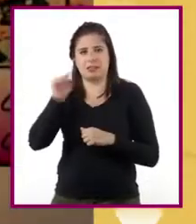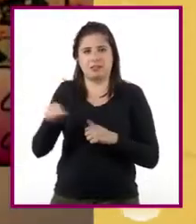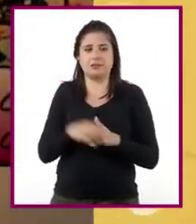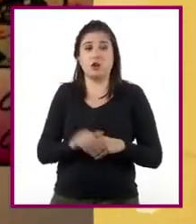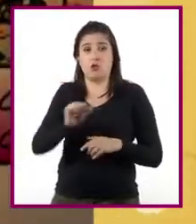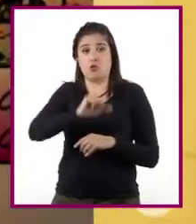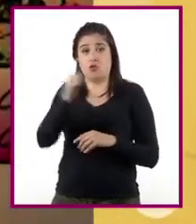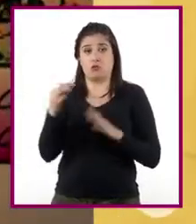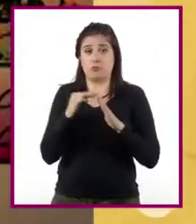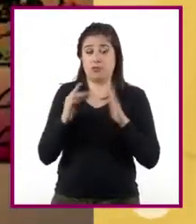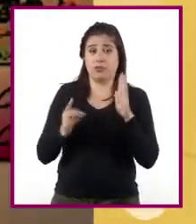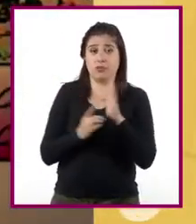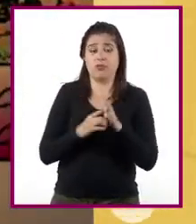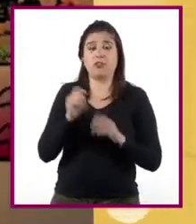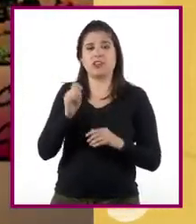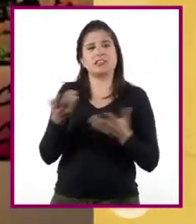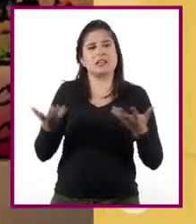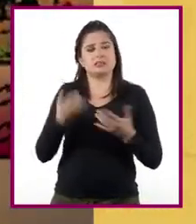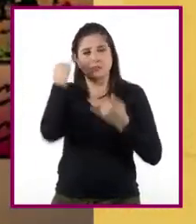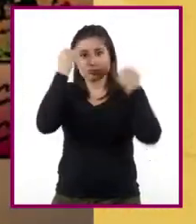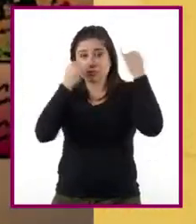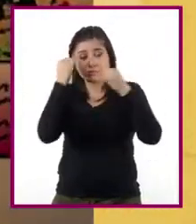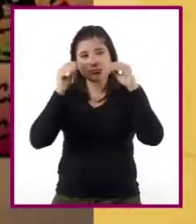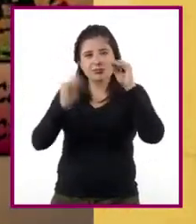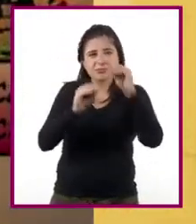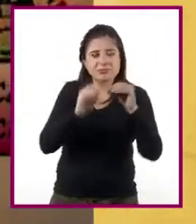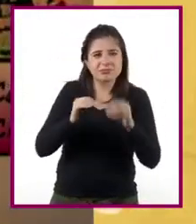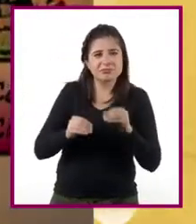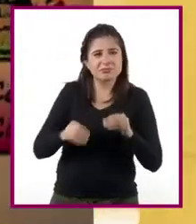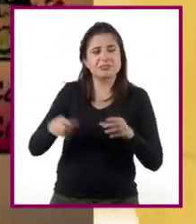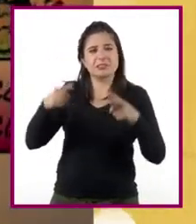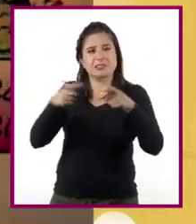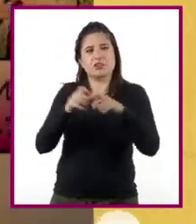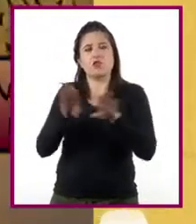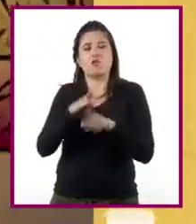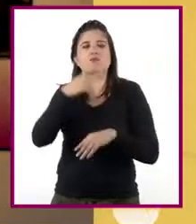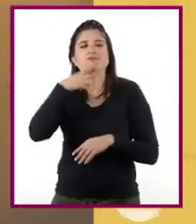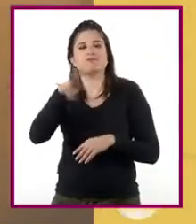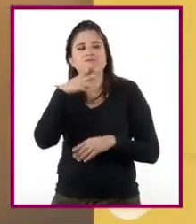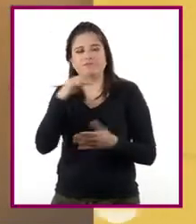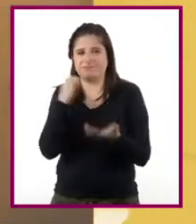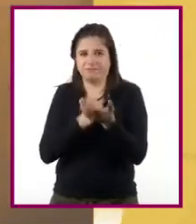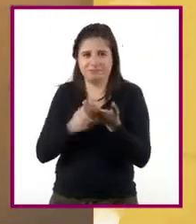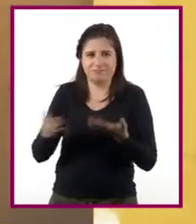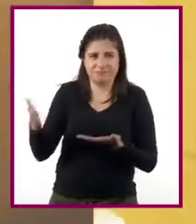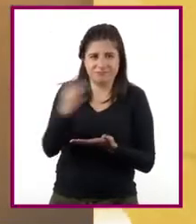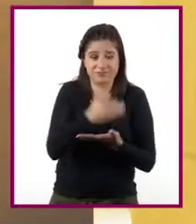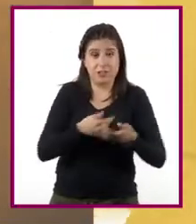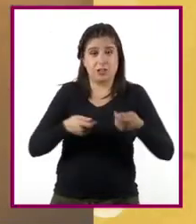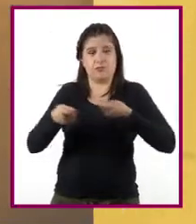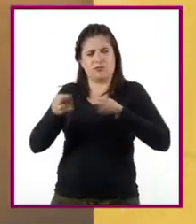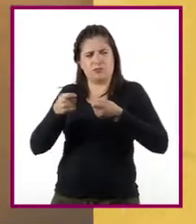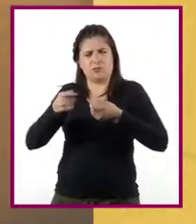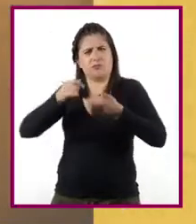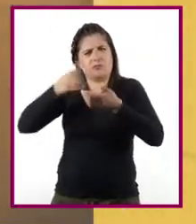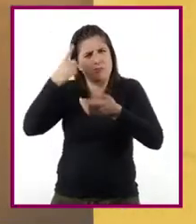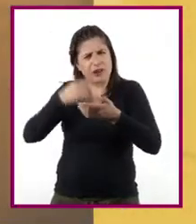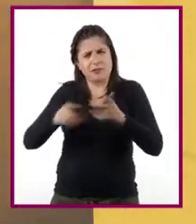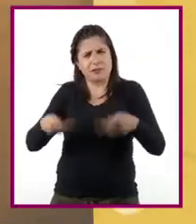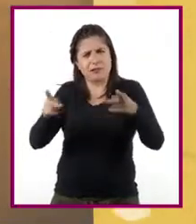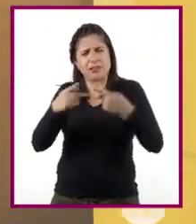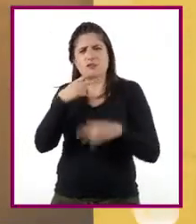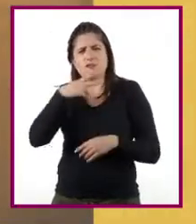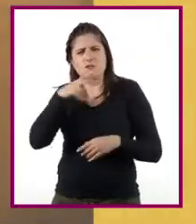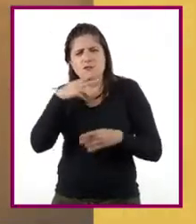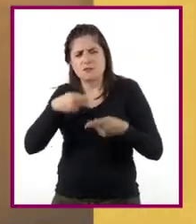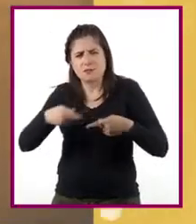Otro método fue la creación de monopolios estatales como el estanco del tabaco. Comenzó controlando la producción y venta del tabaco en